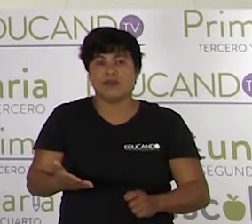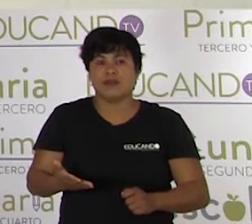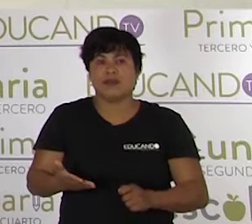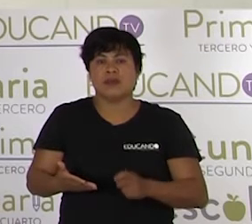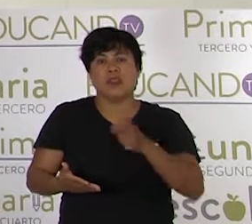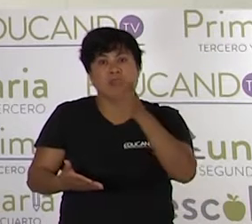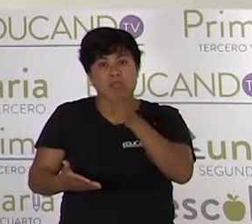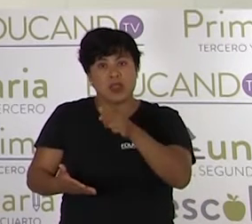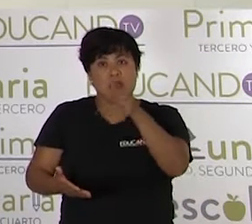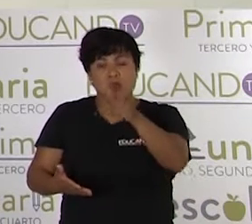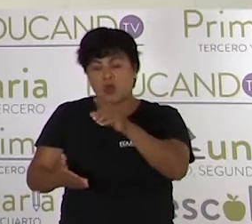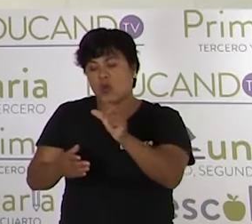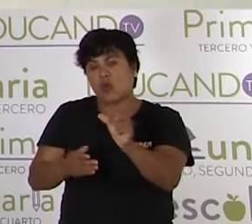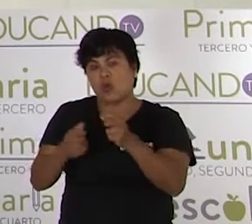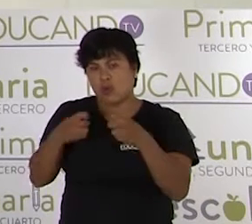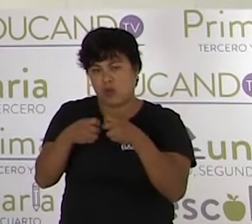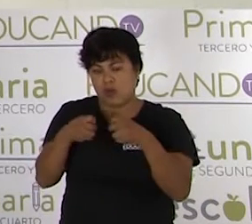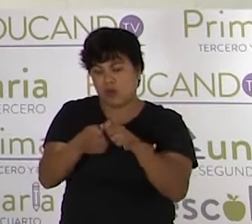y tu borrador.